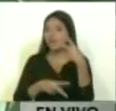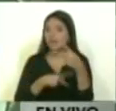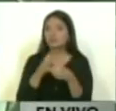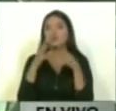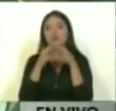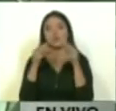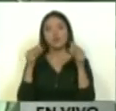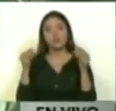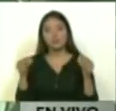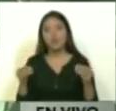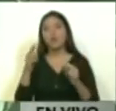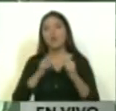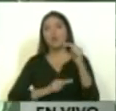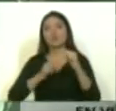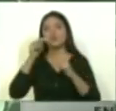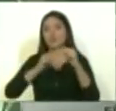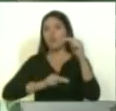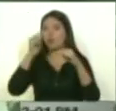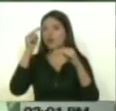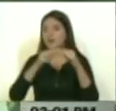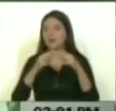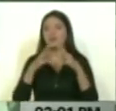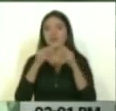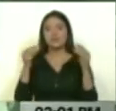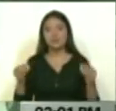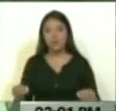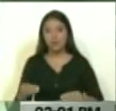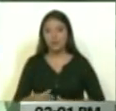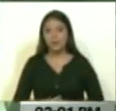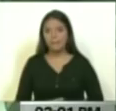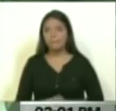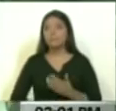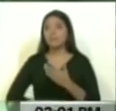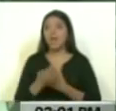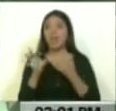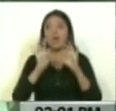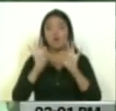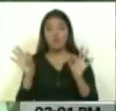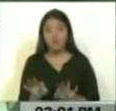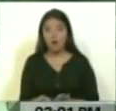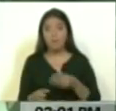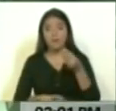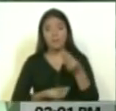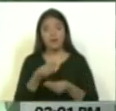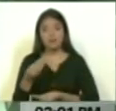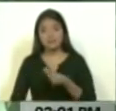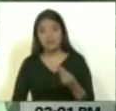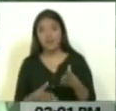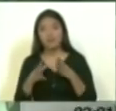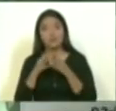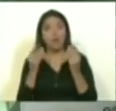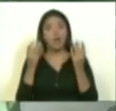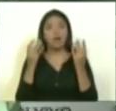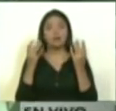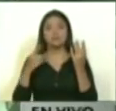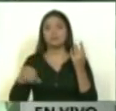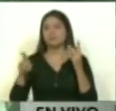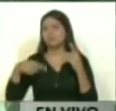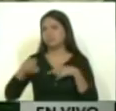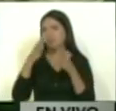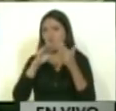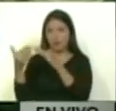de construcción de identidad, de sostener los arquetipos, de sostener las formas de hacer cada una de las comparsas, y además, eso es comunidad. En